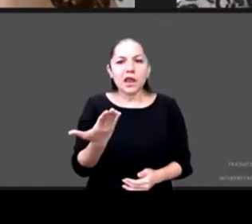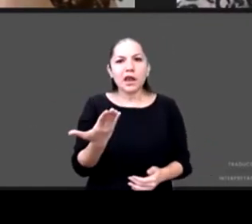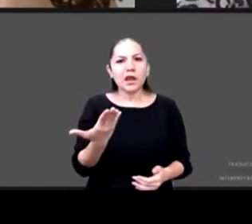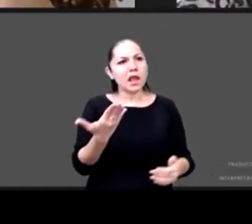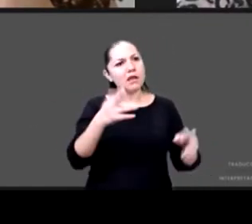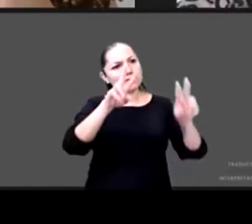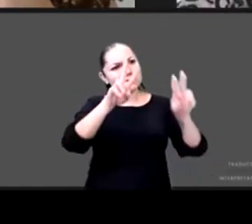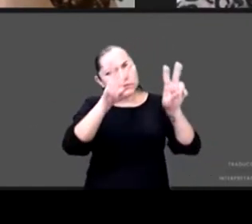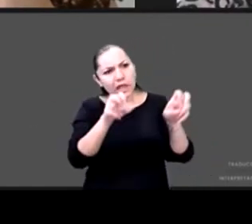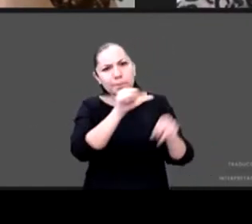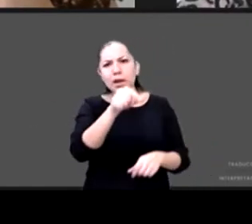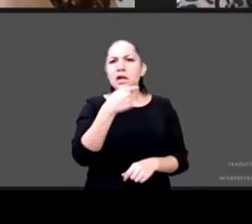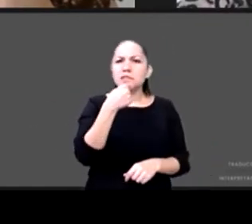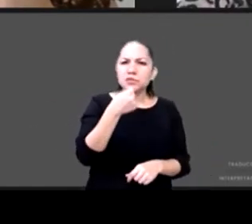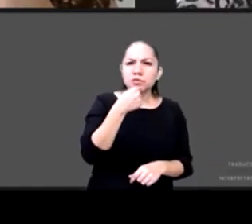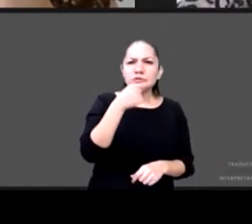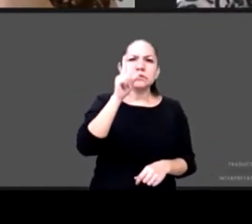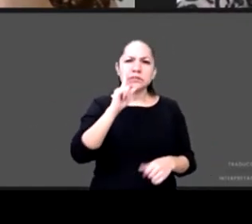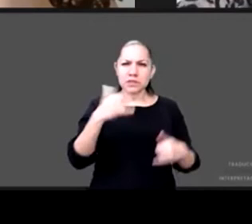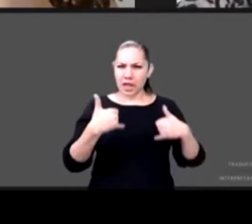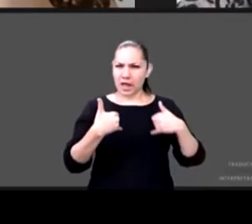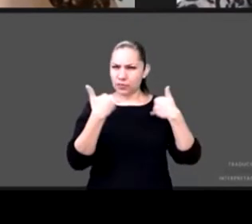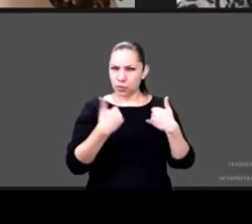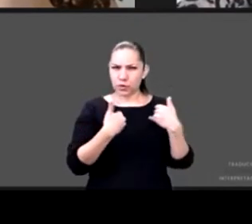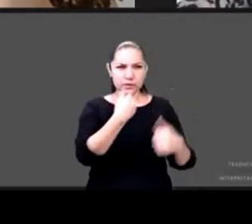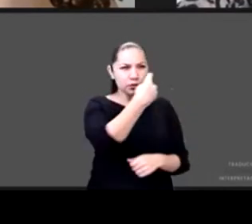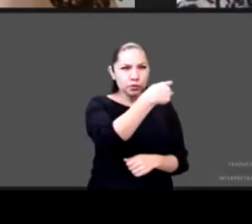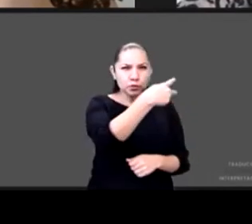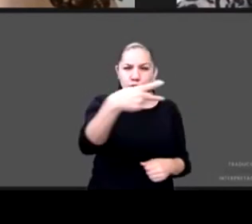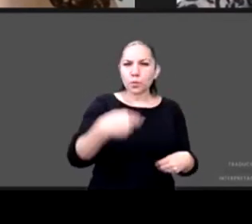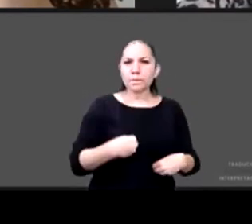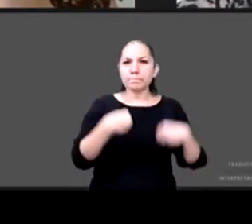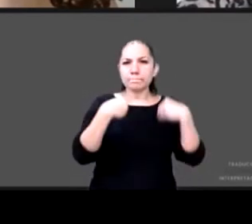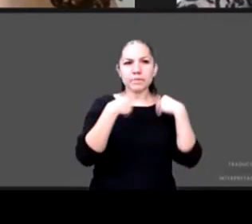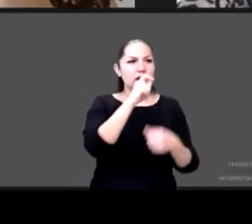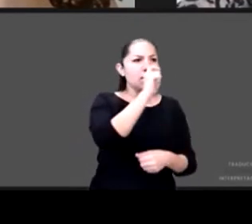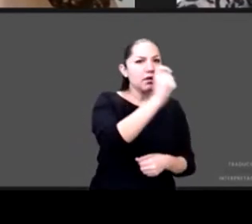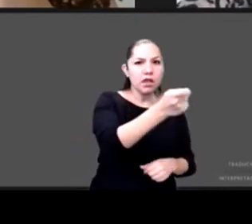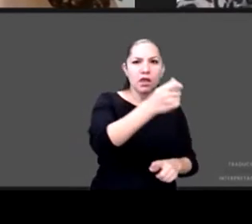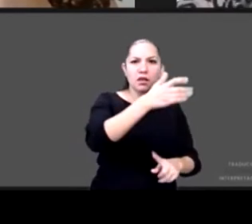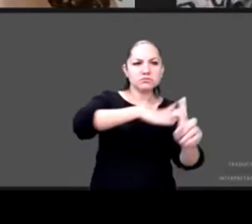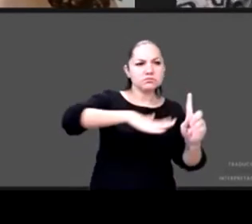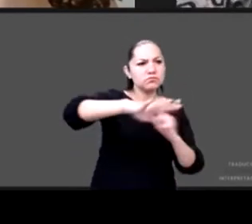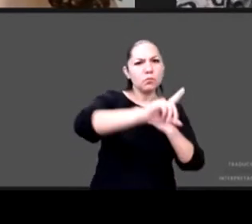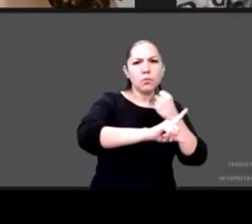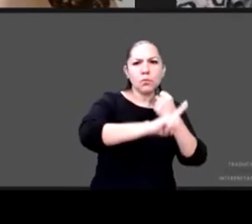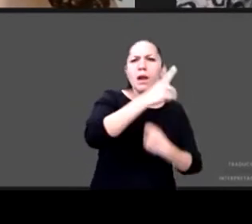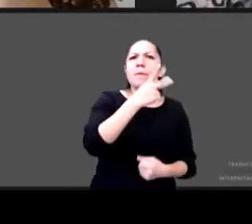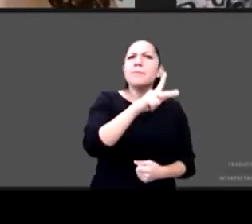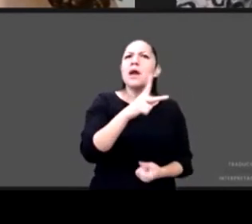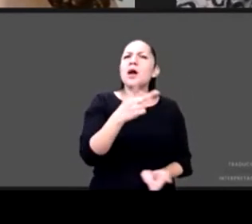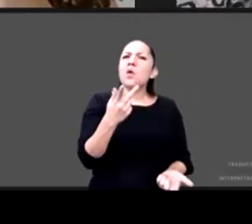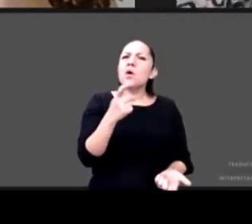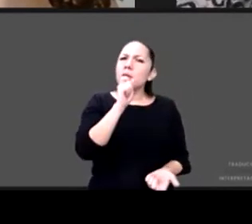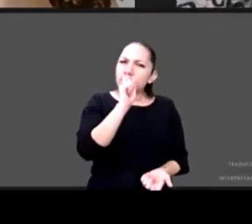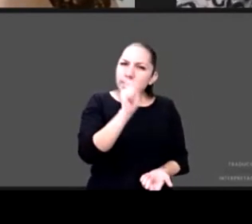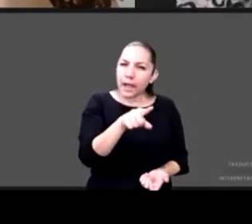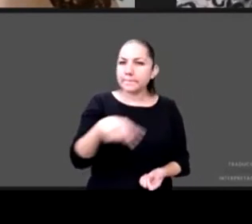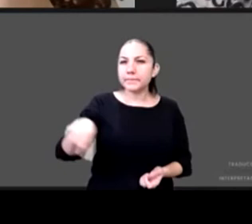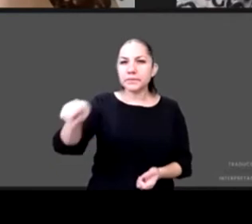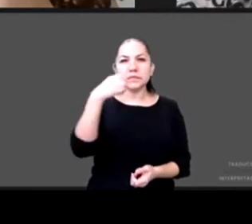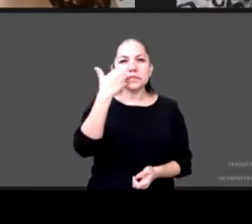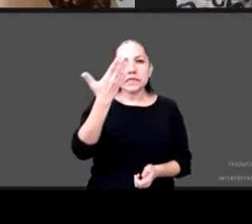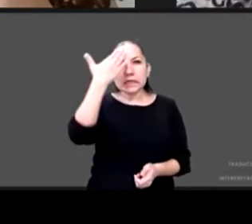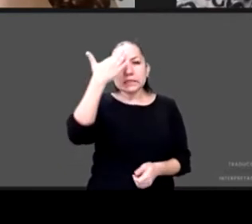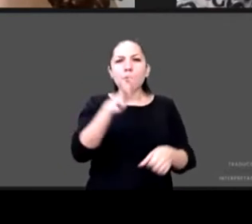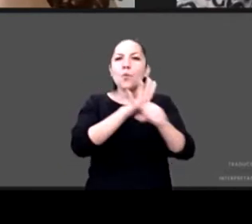adolescentes, pero también quieren cosas muy prácticas, quieren saber cómo se están haciendo las acciones de atención y qué